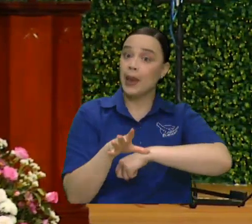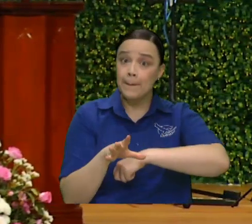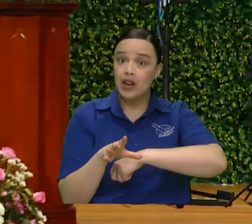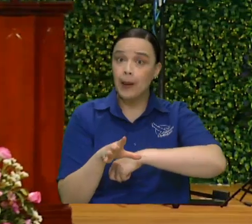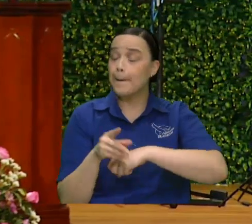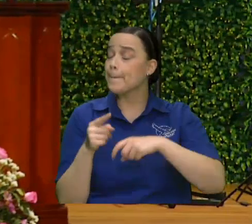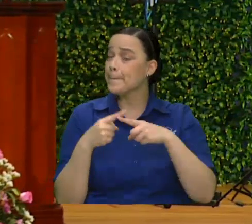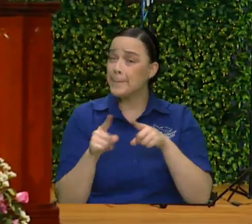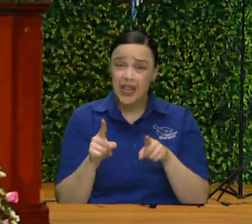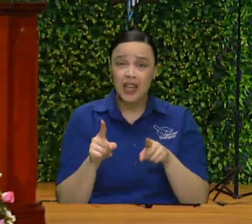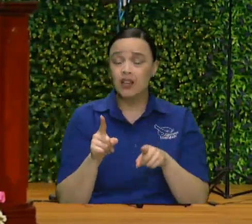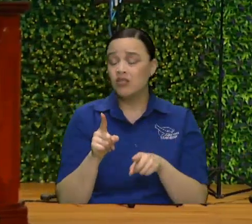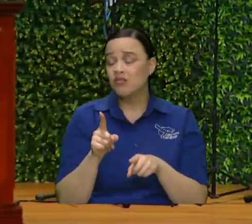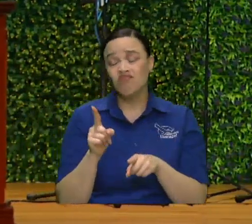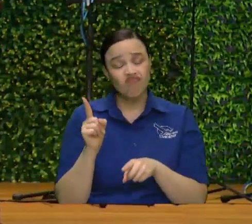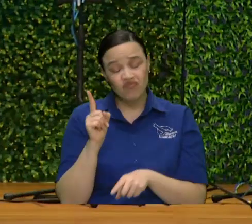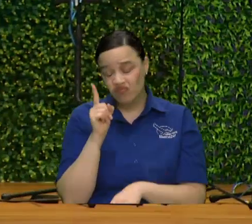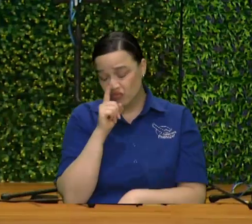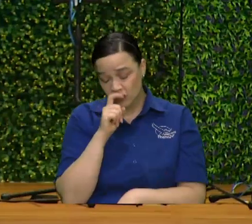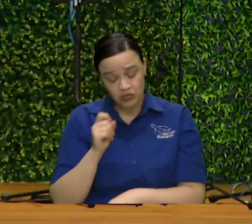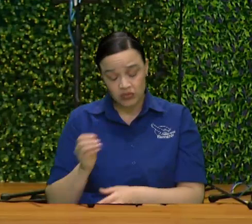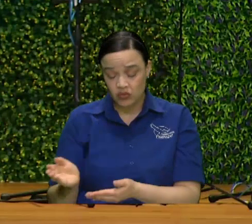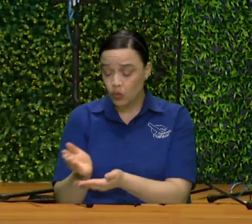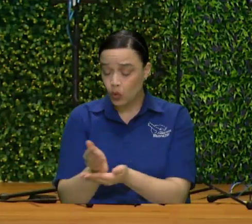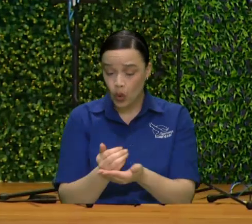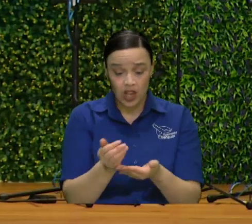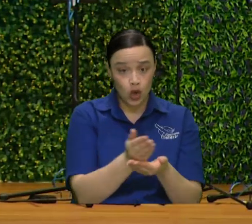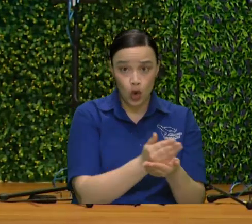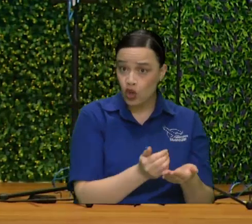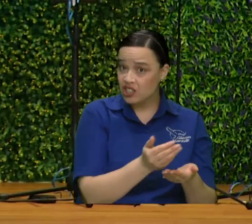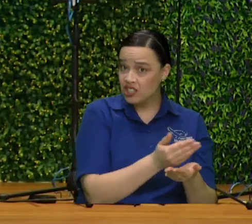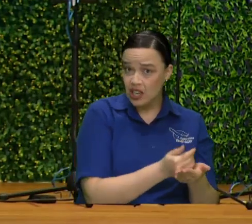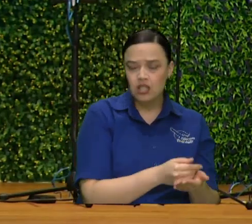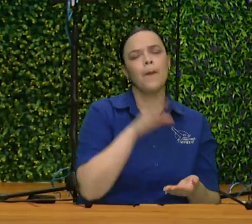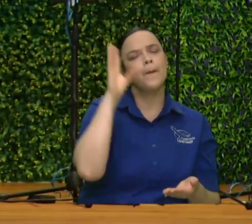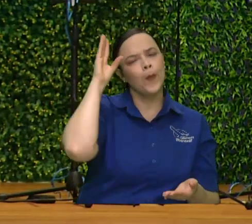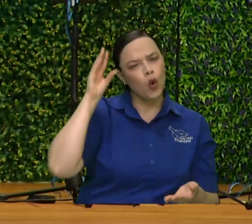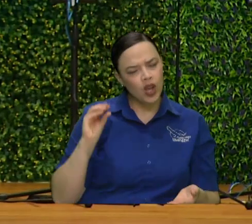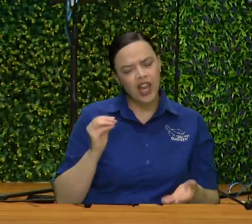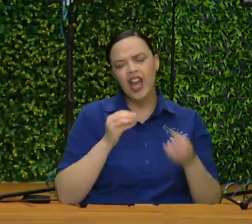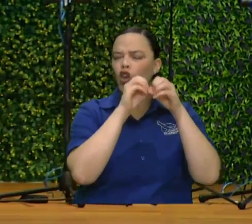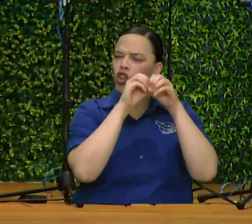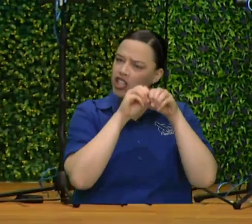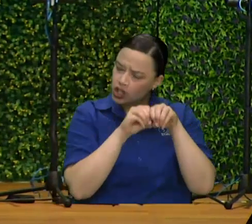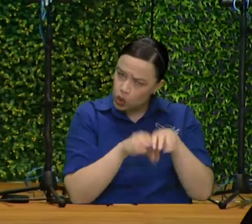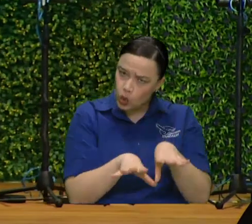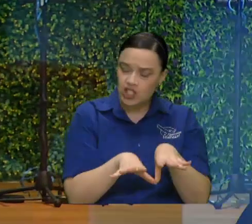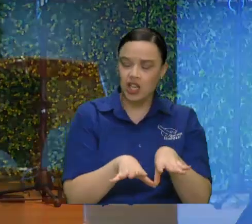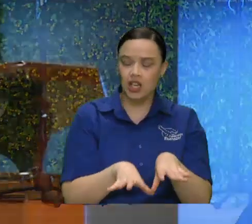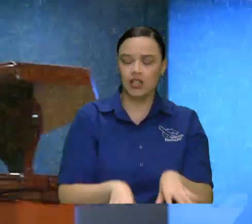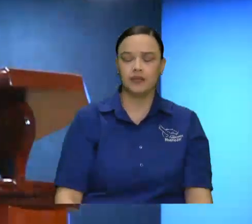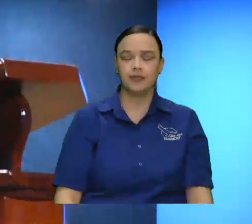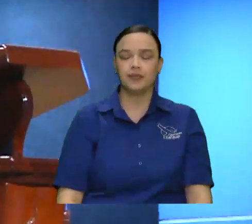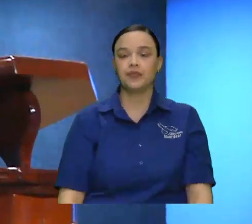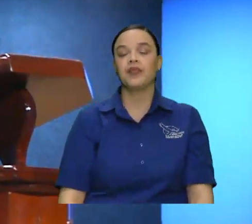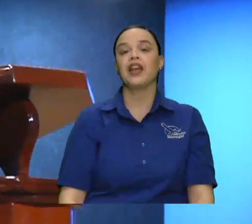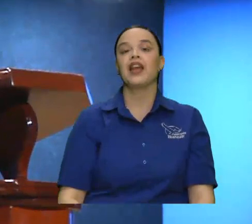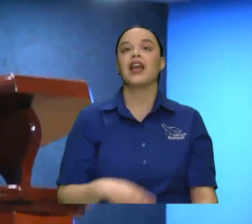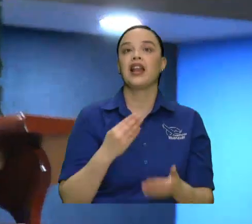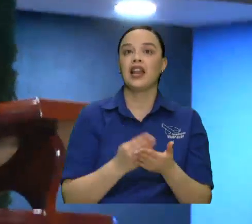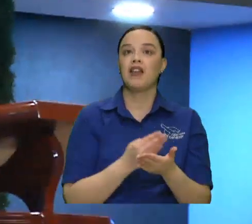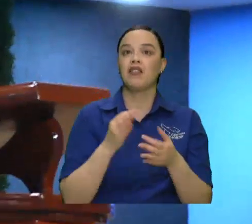porque lo devastan todo pero cuando vamos al contexto de por qué se dio esta situación tenemos que irnos a jueces 6